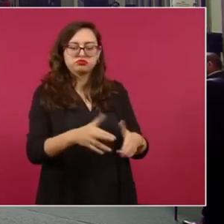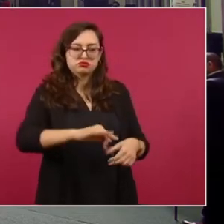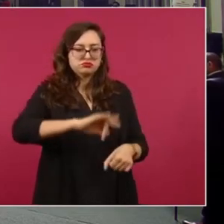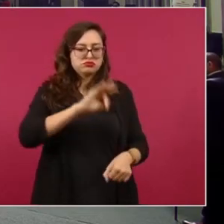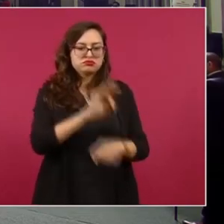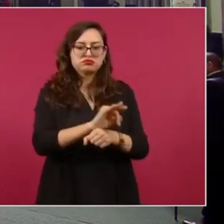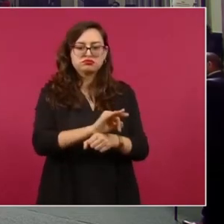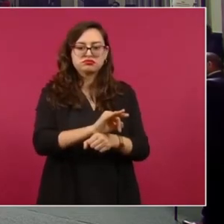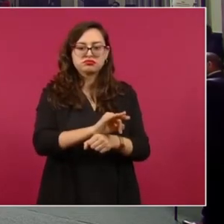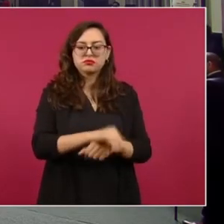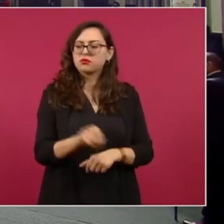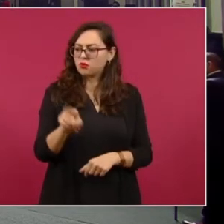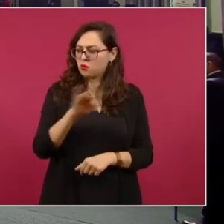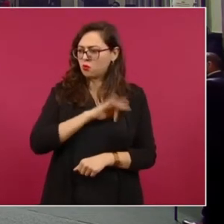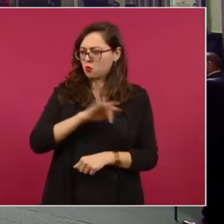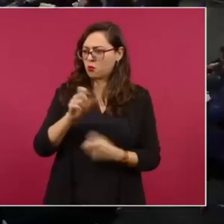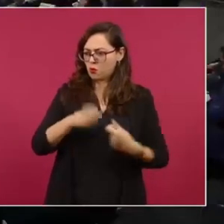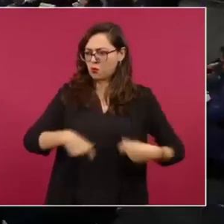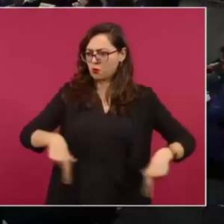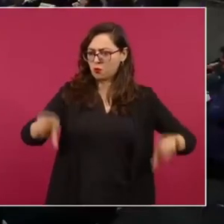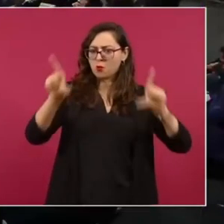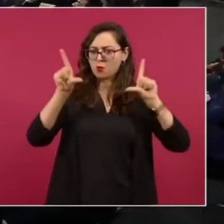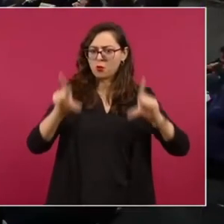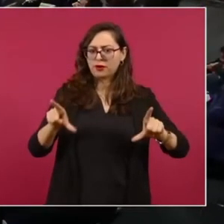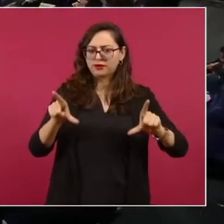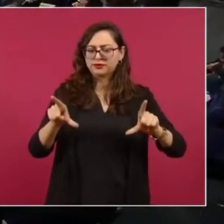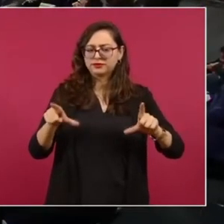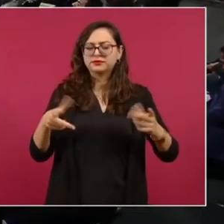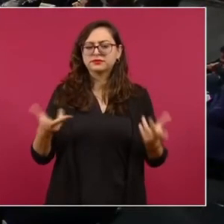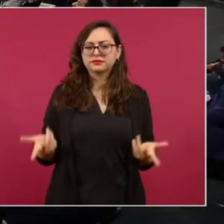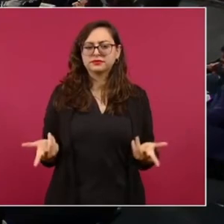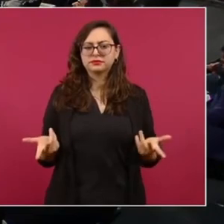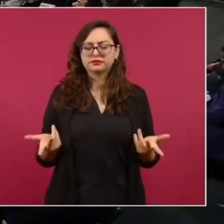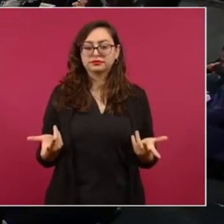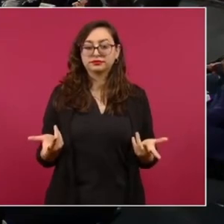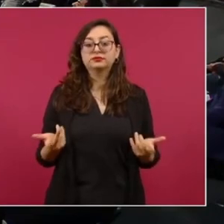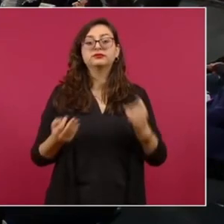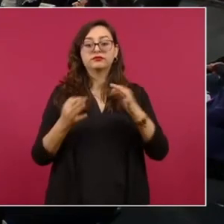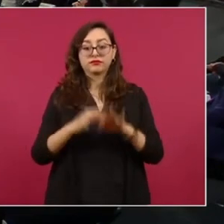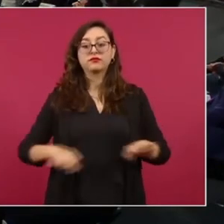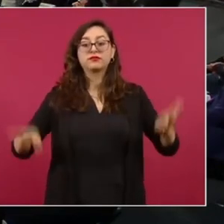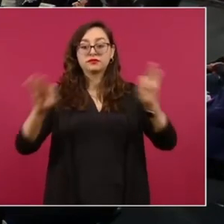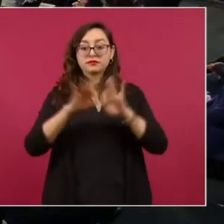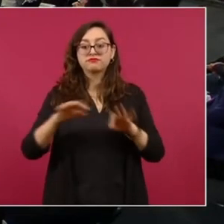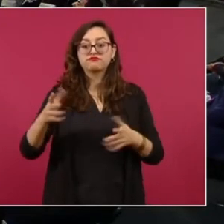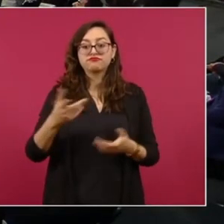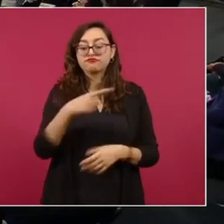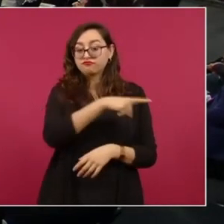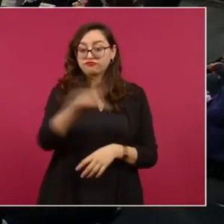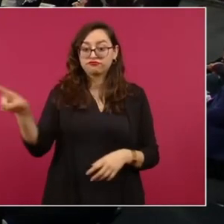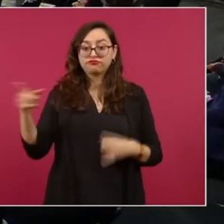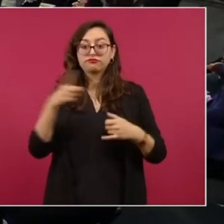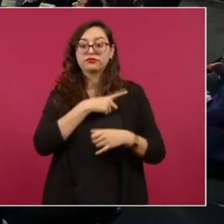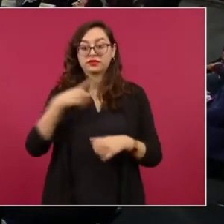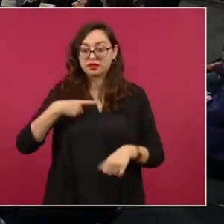A ver si no pones la, se pone la gráfica, porque cuando llegamos, también esto para los jóvenes se olvida,